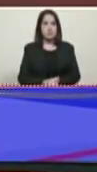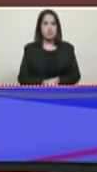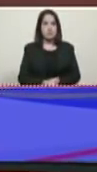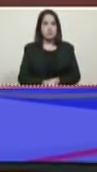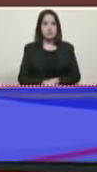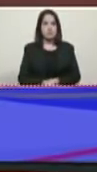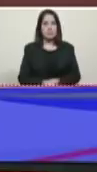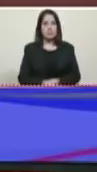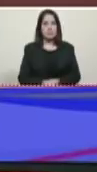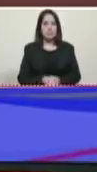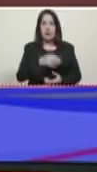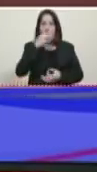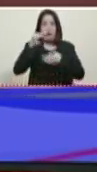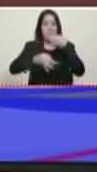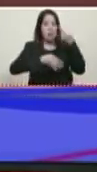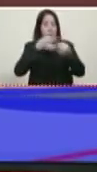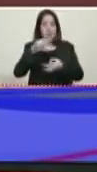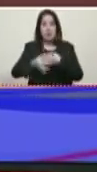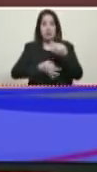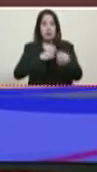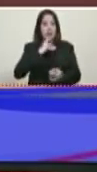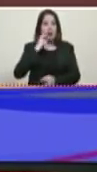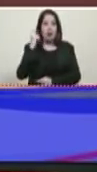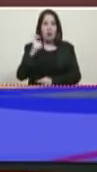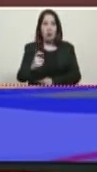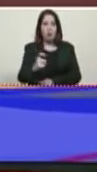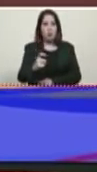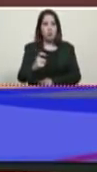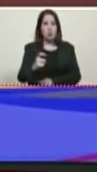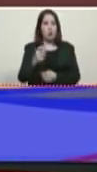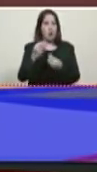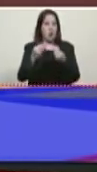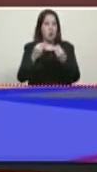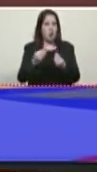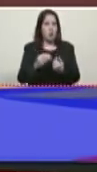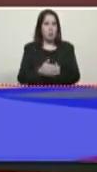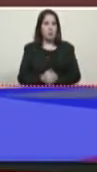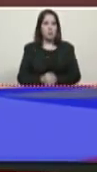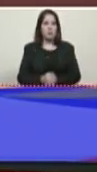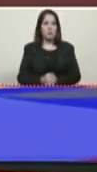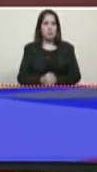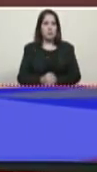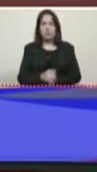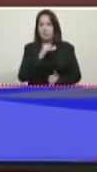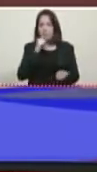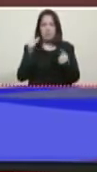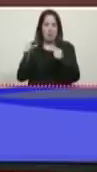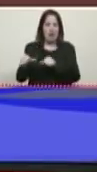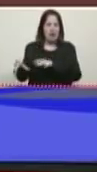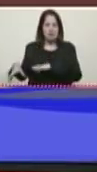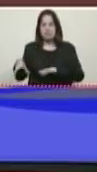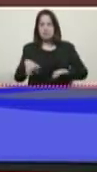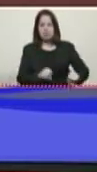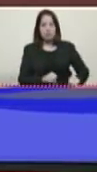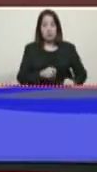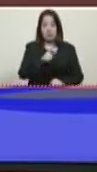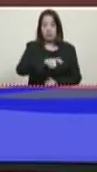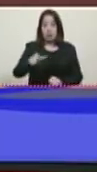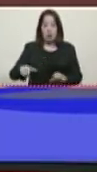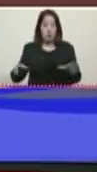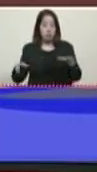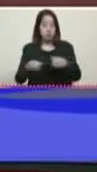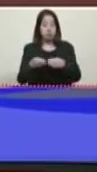explica el odio que tiene una minoría un grupete es el odio destructivo fascista de una gente que